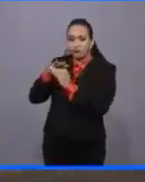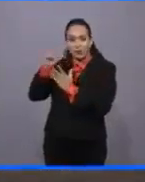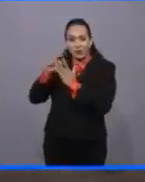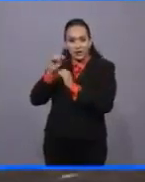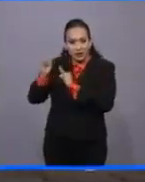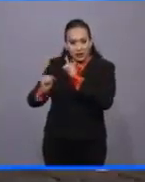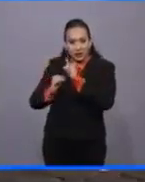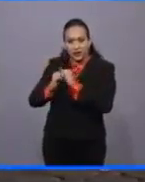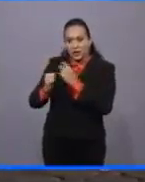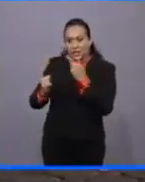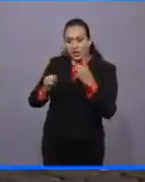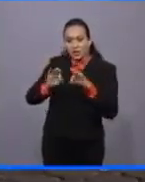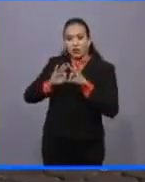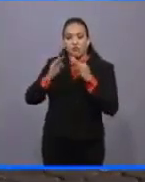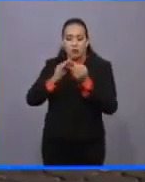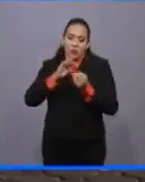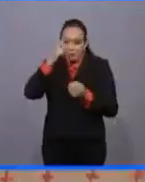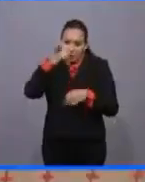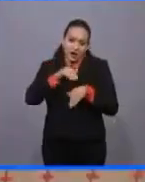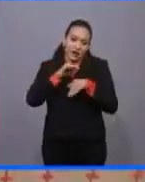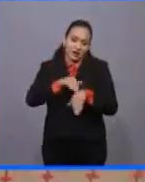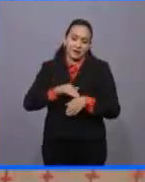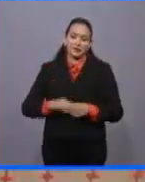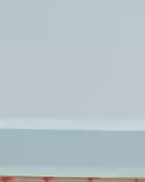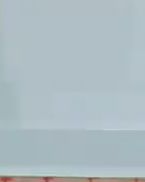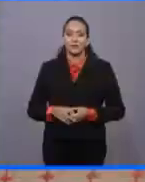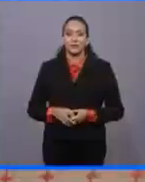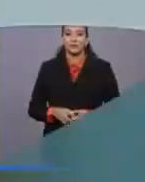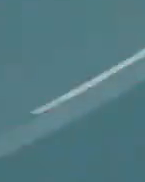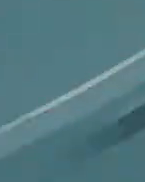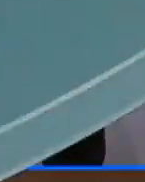a esas dos medidas cautelares.